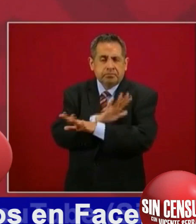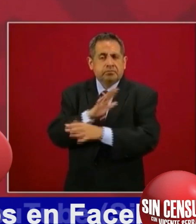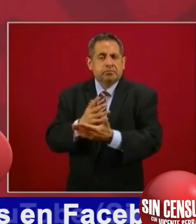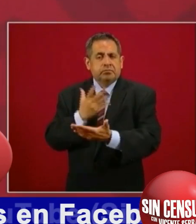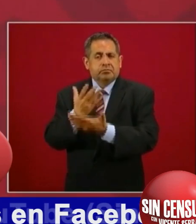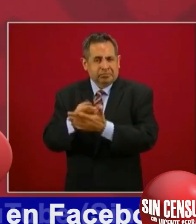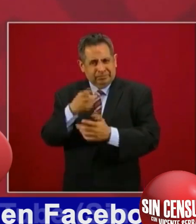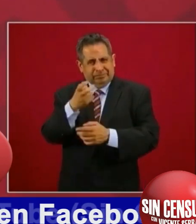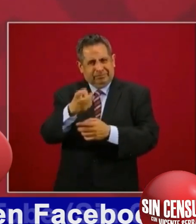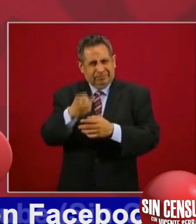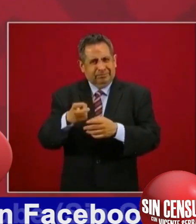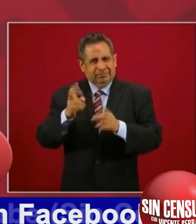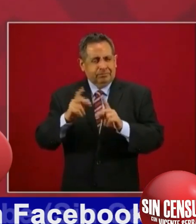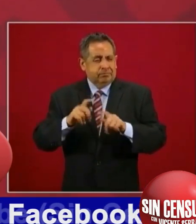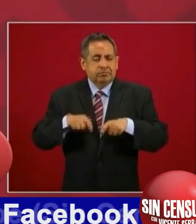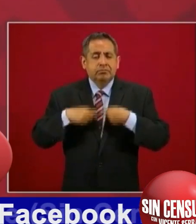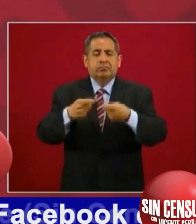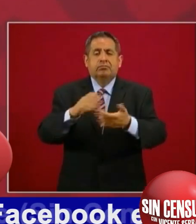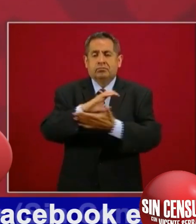con este tipo de contratación